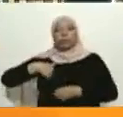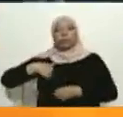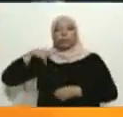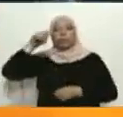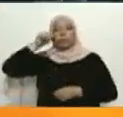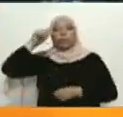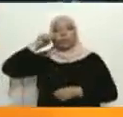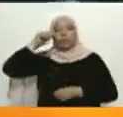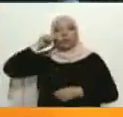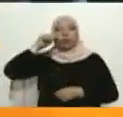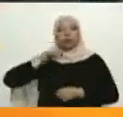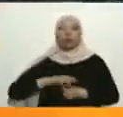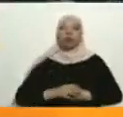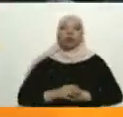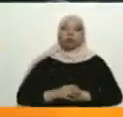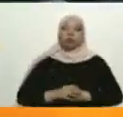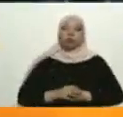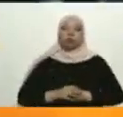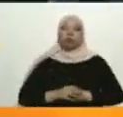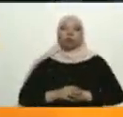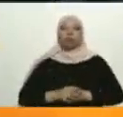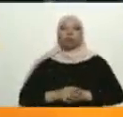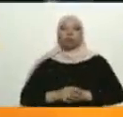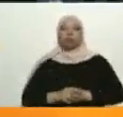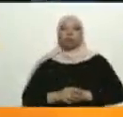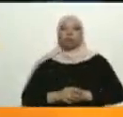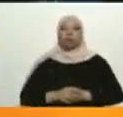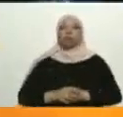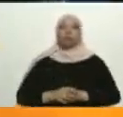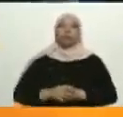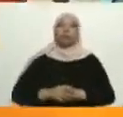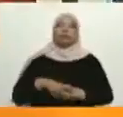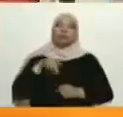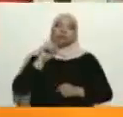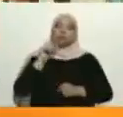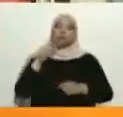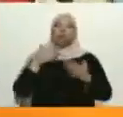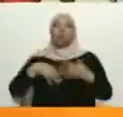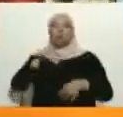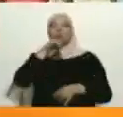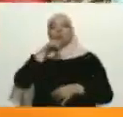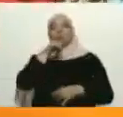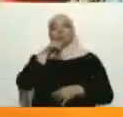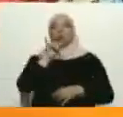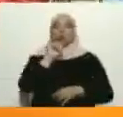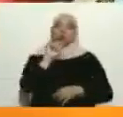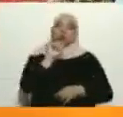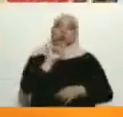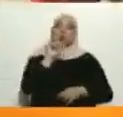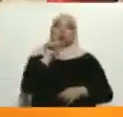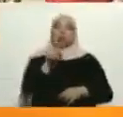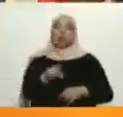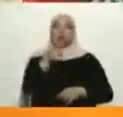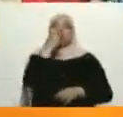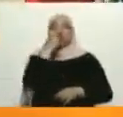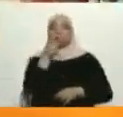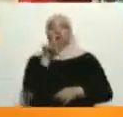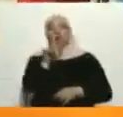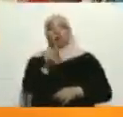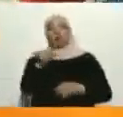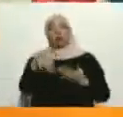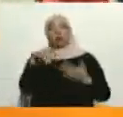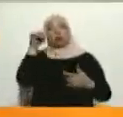un Pilar fundamental para ello y nosotros pasamos de los puntos de información turística punto además señora vicepresidenta que a través